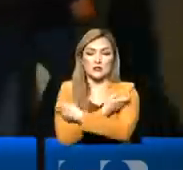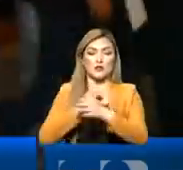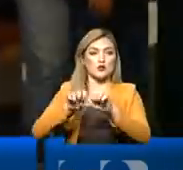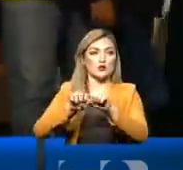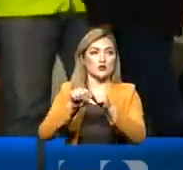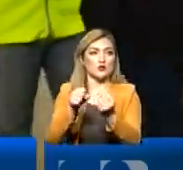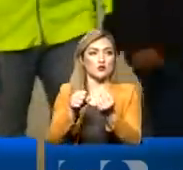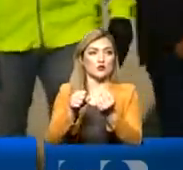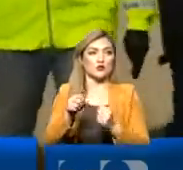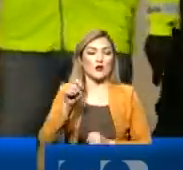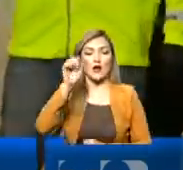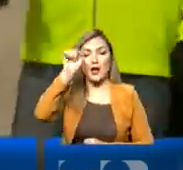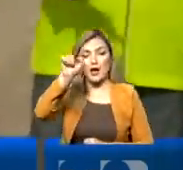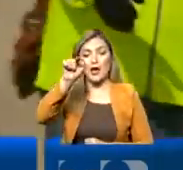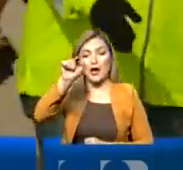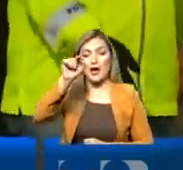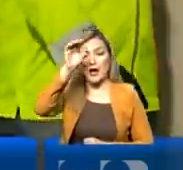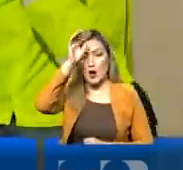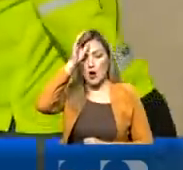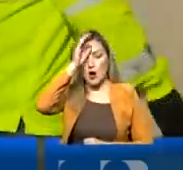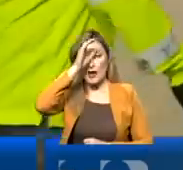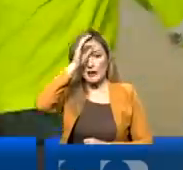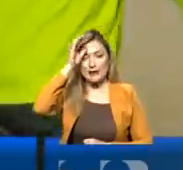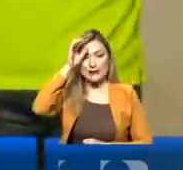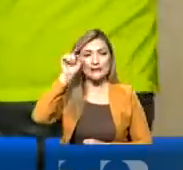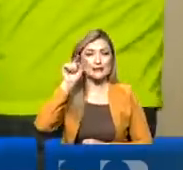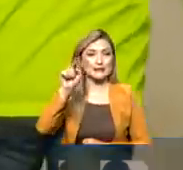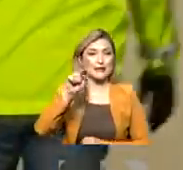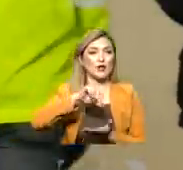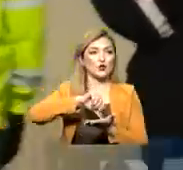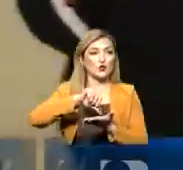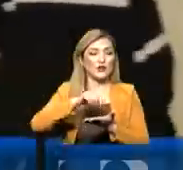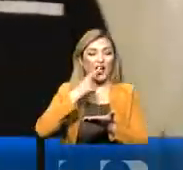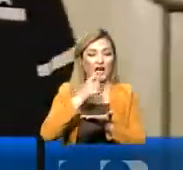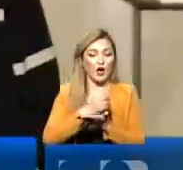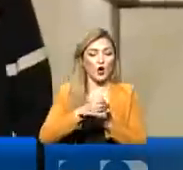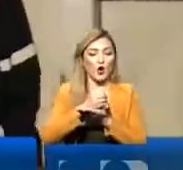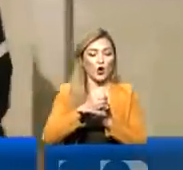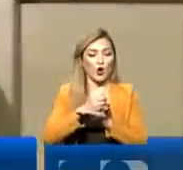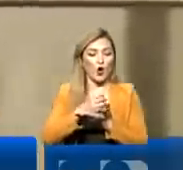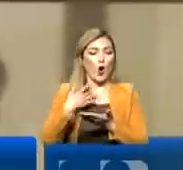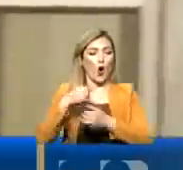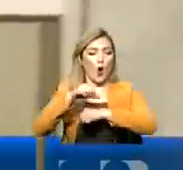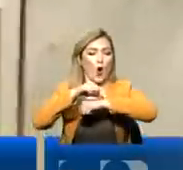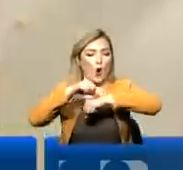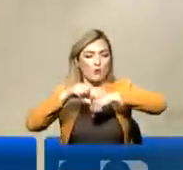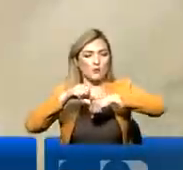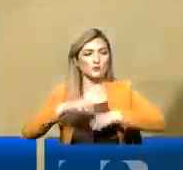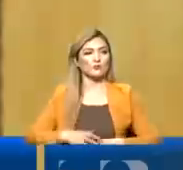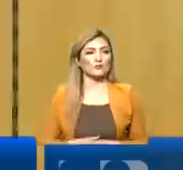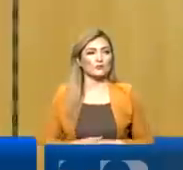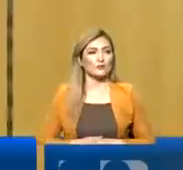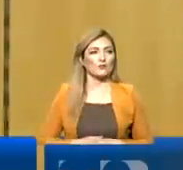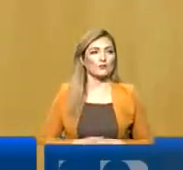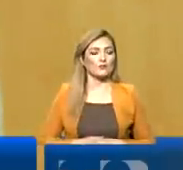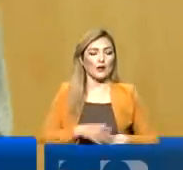las próximas horas en una casa de salud de la ciudad. Mieles llegó en un patrullero de la Policía Nacional hasta la Fiscalía del Cuartel Modelo, donde